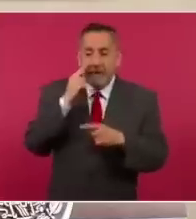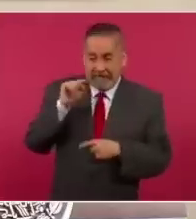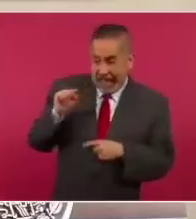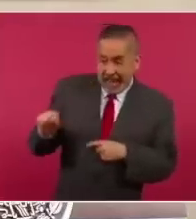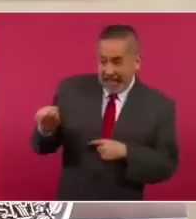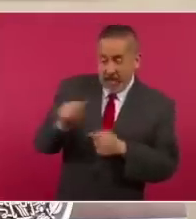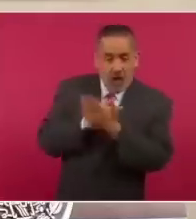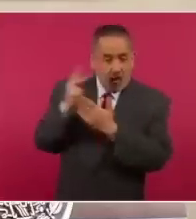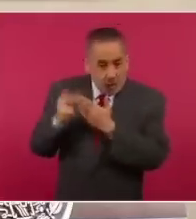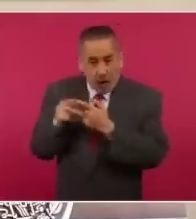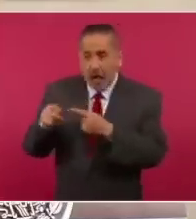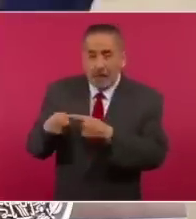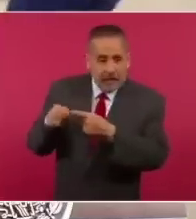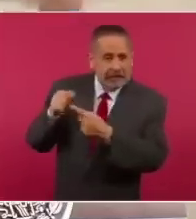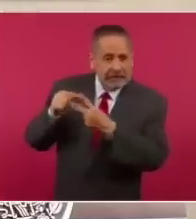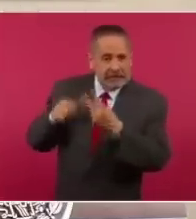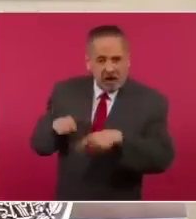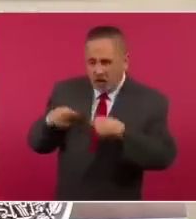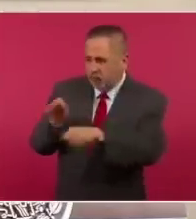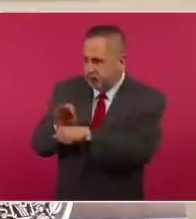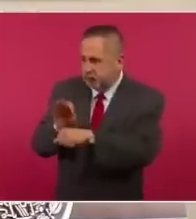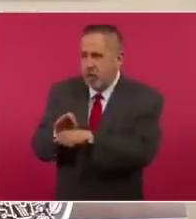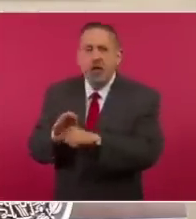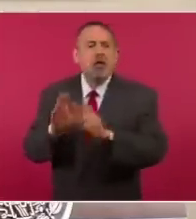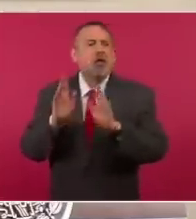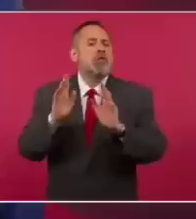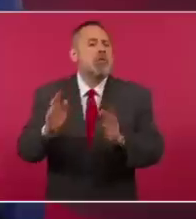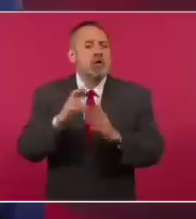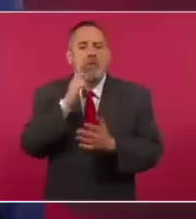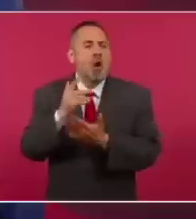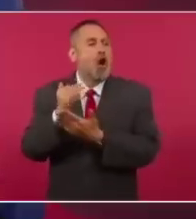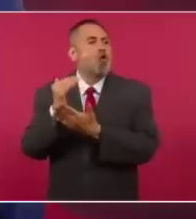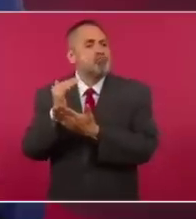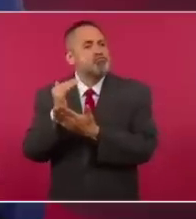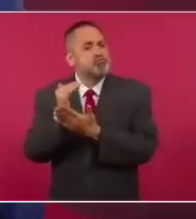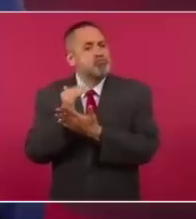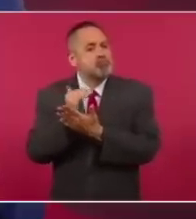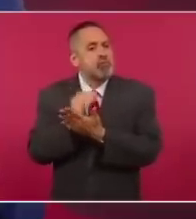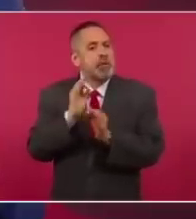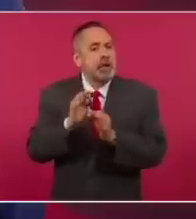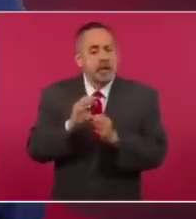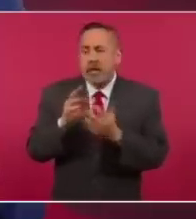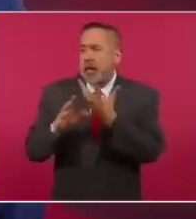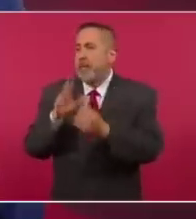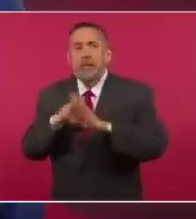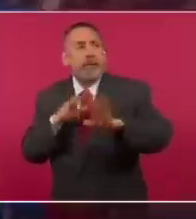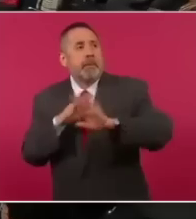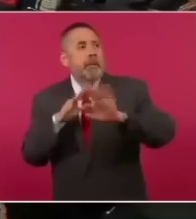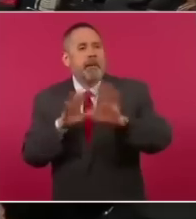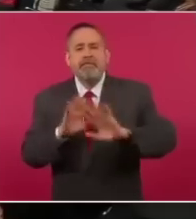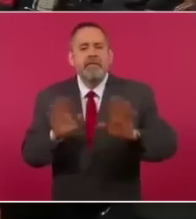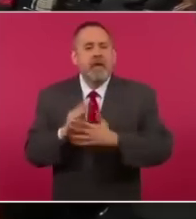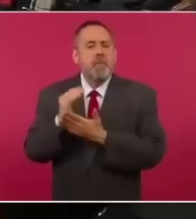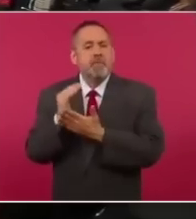programas, se ha reducido considerablemente el flujo migratorio.